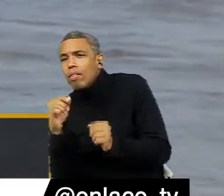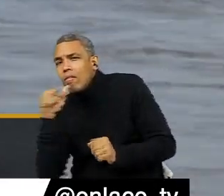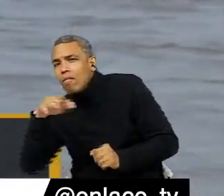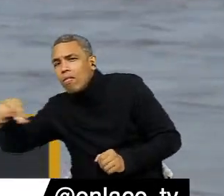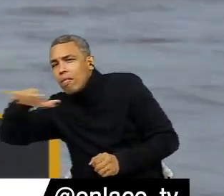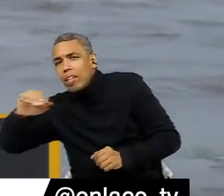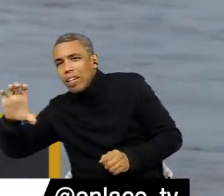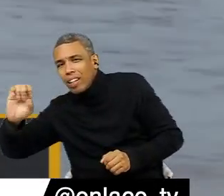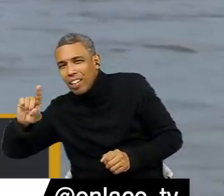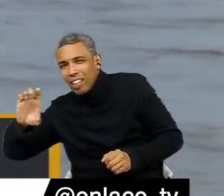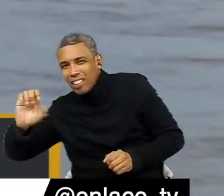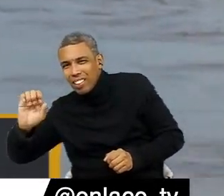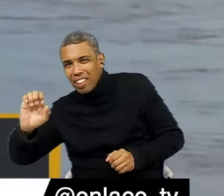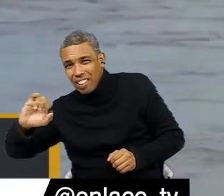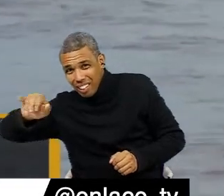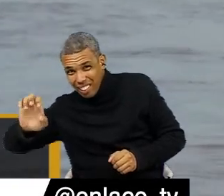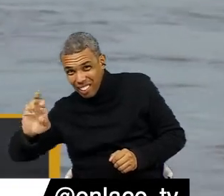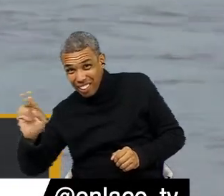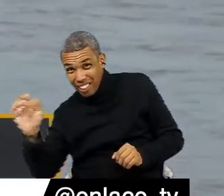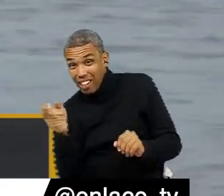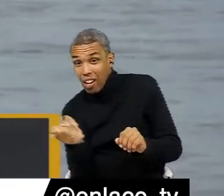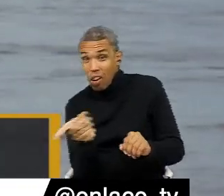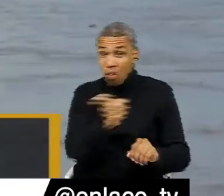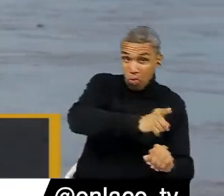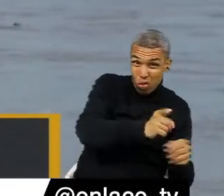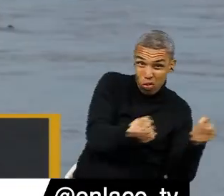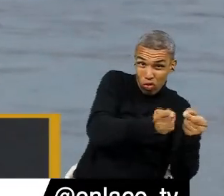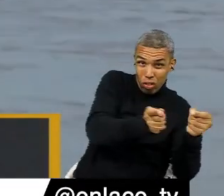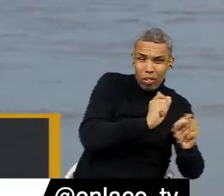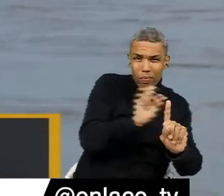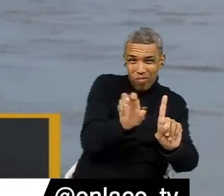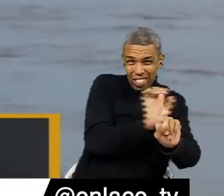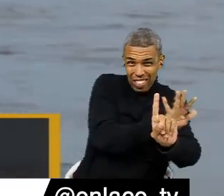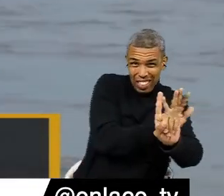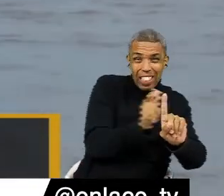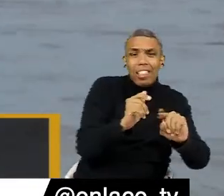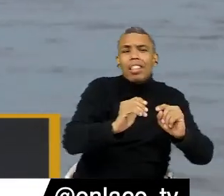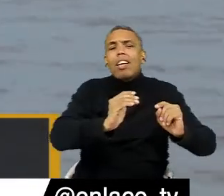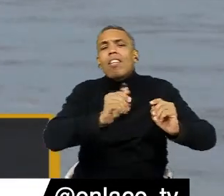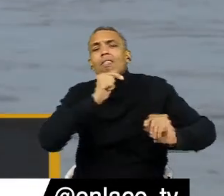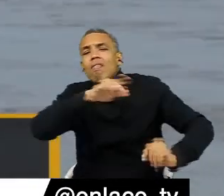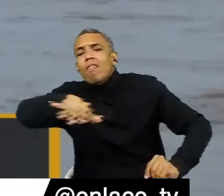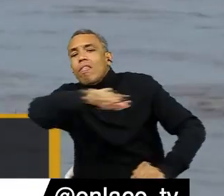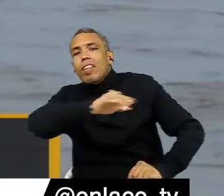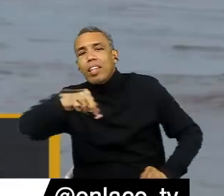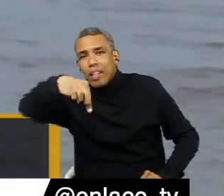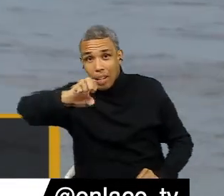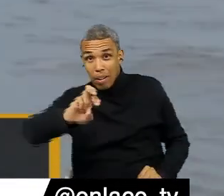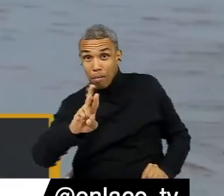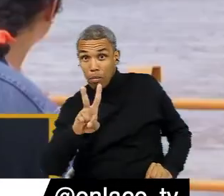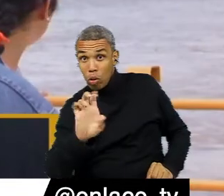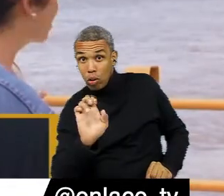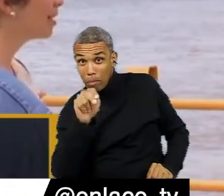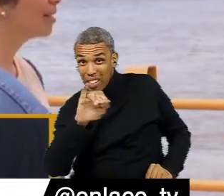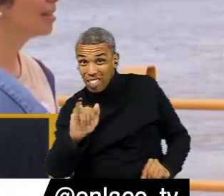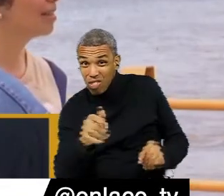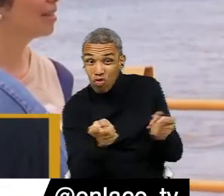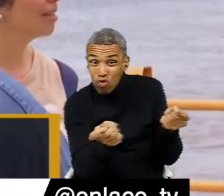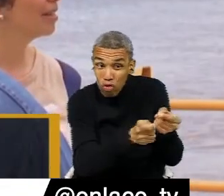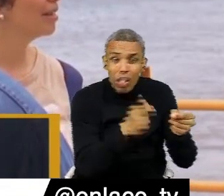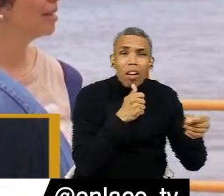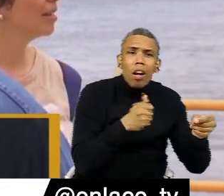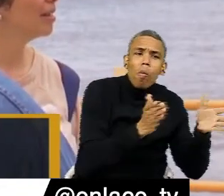Porvenir del corregimiento El Llanito. Entonces, estos sistemas están acondicionados para ser manejados por un radio